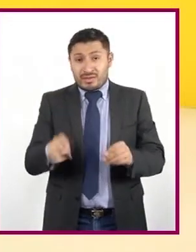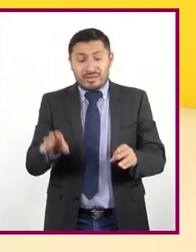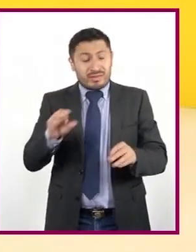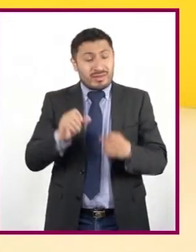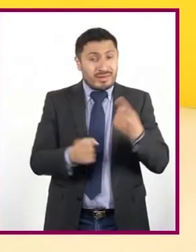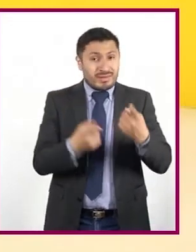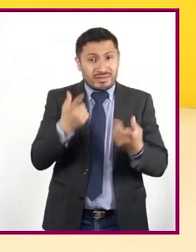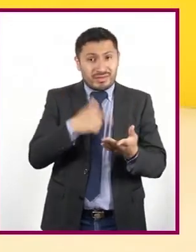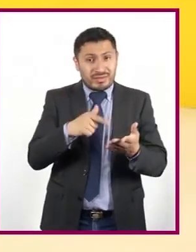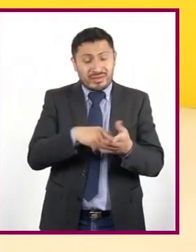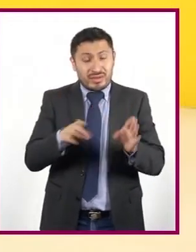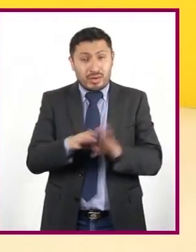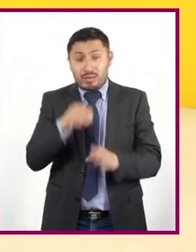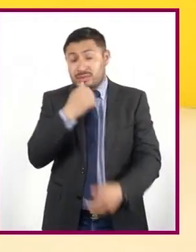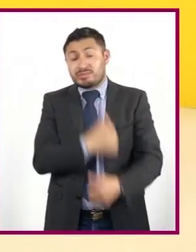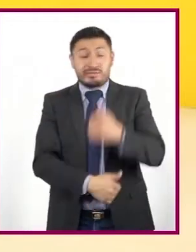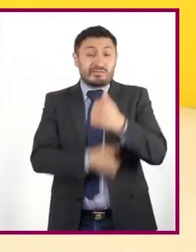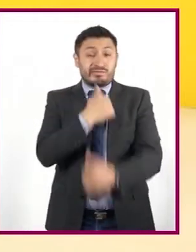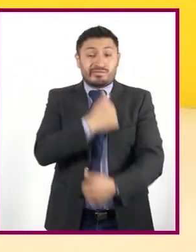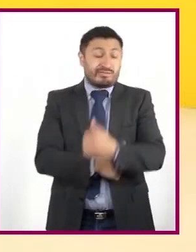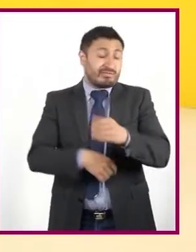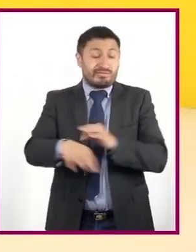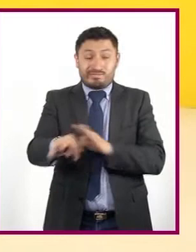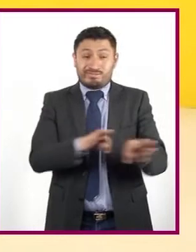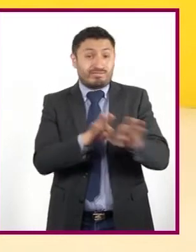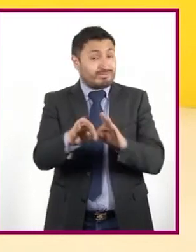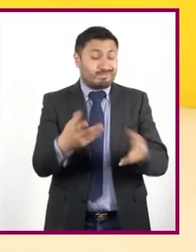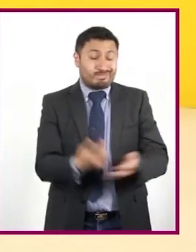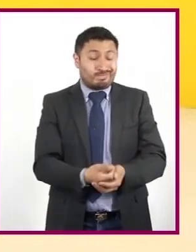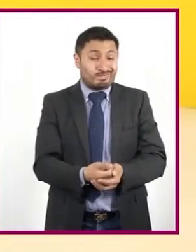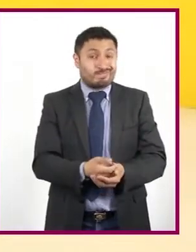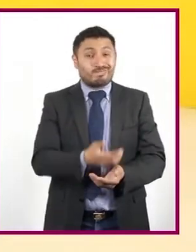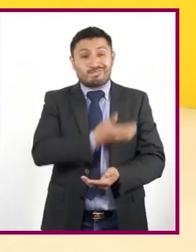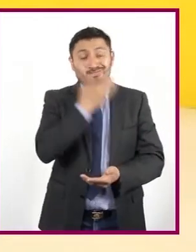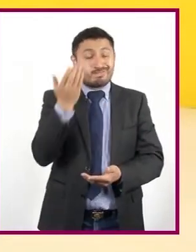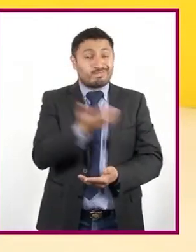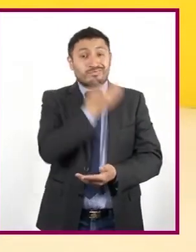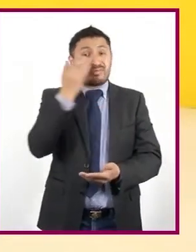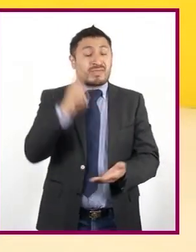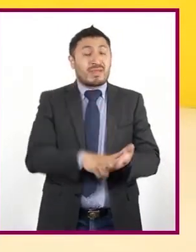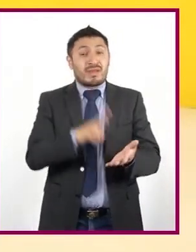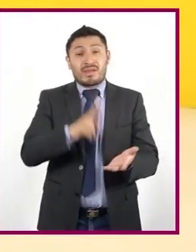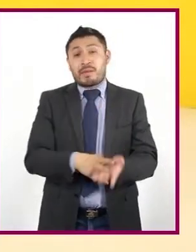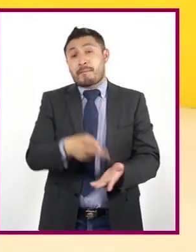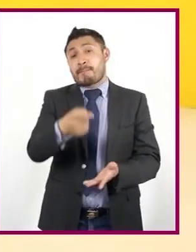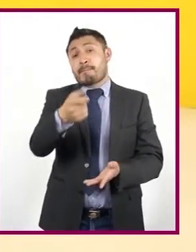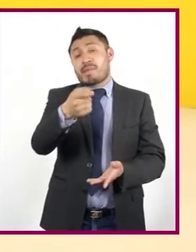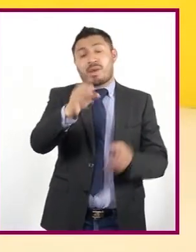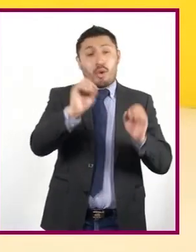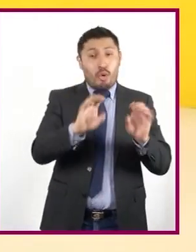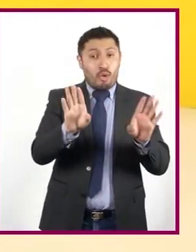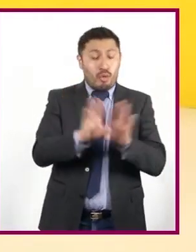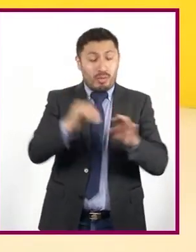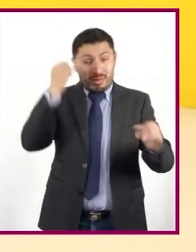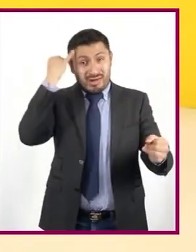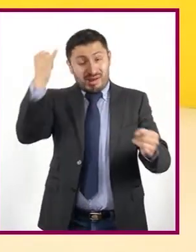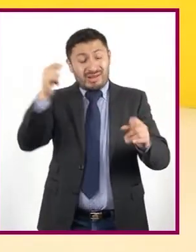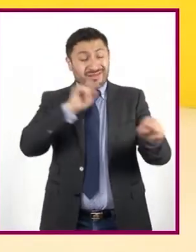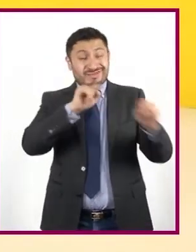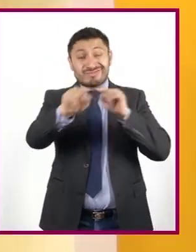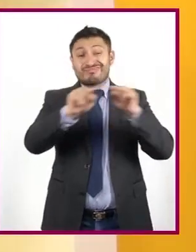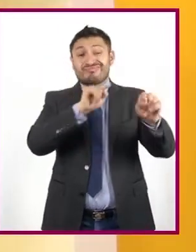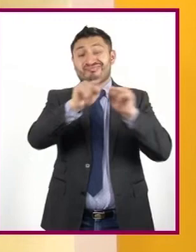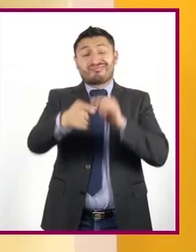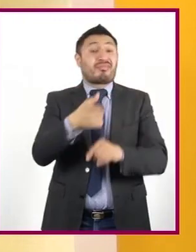como competencia en las fuentes de empleo. Sus costumbres son poco valoradas o se generan prejuicios por su situación